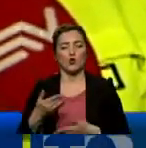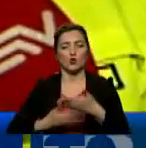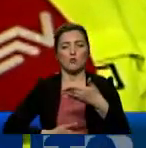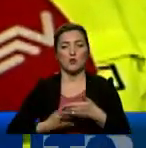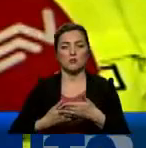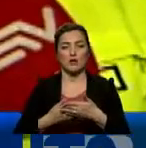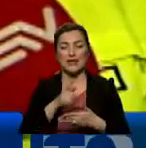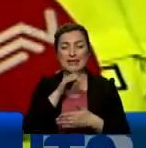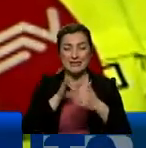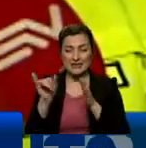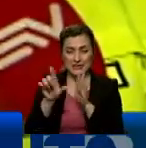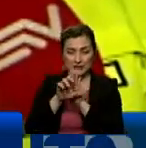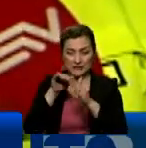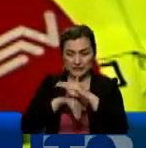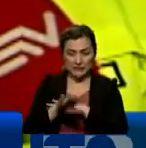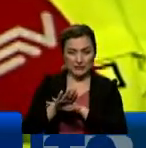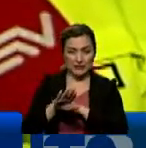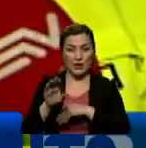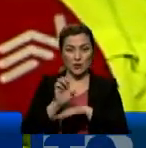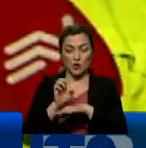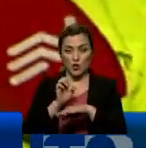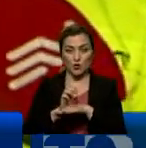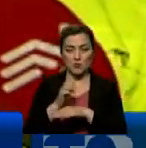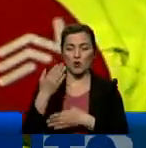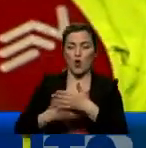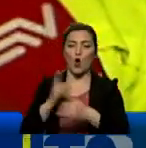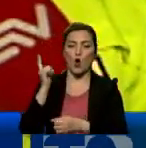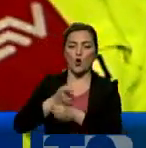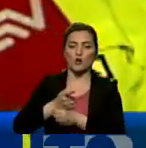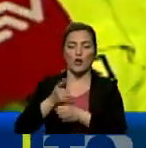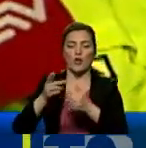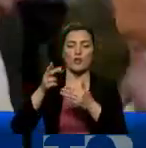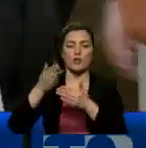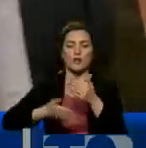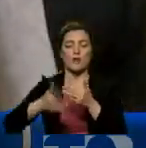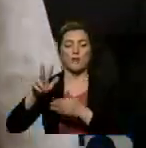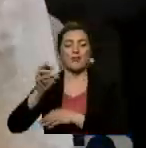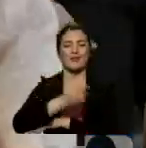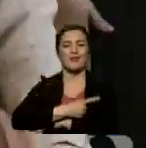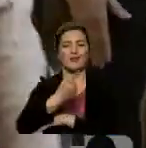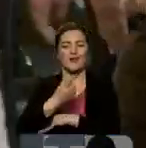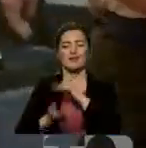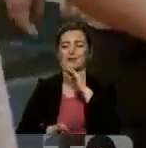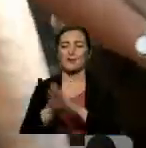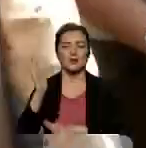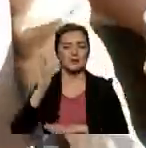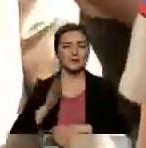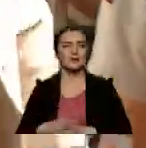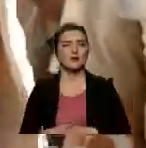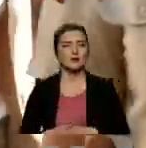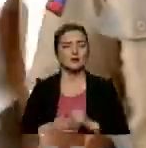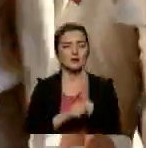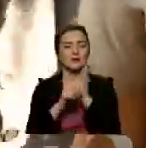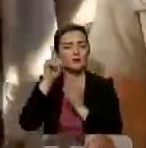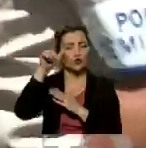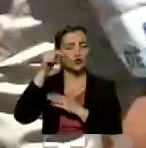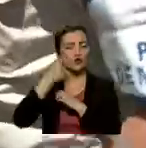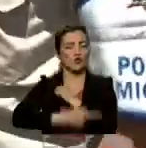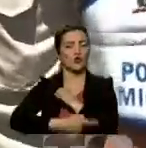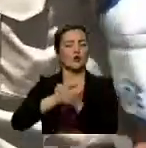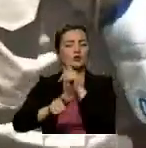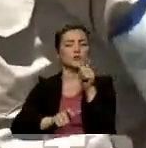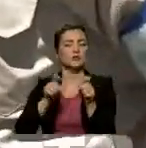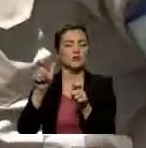del país para que ellos abandonen el territorio ecuatoriano en el lapso de 30 días. Según la ministra de Gobierno, las sanciones que se les entrega